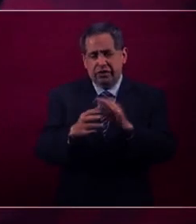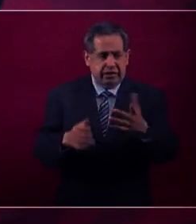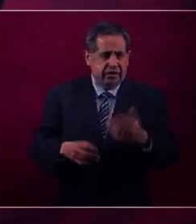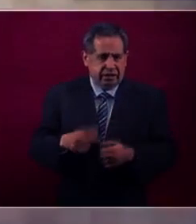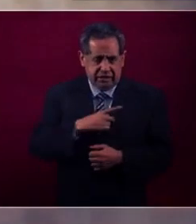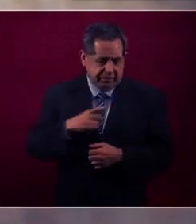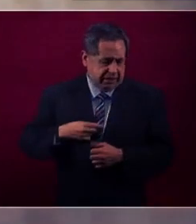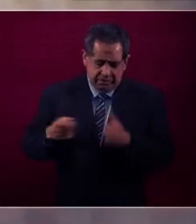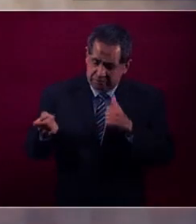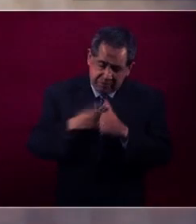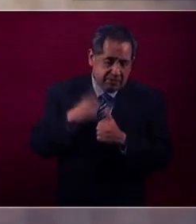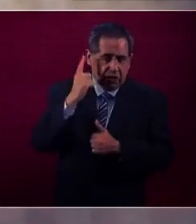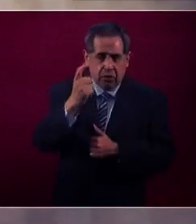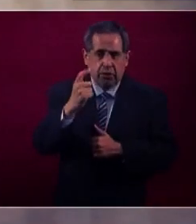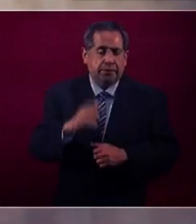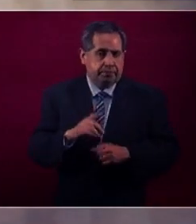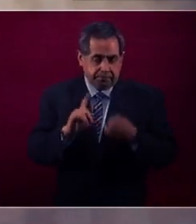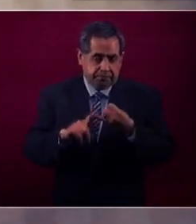Primero,